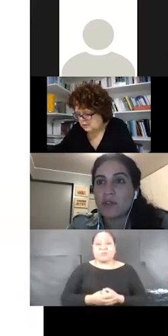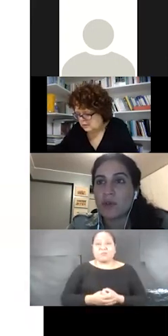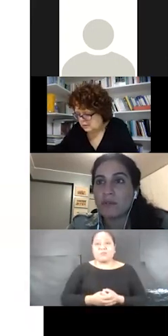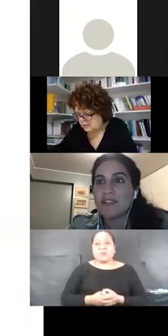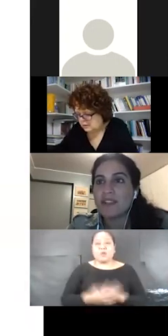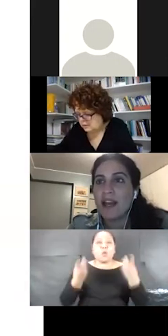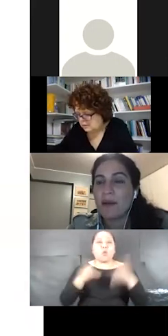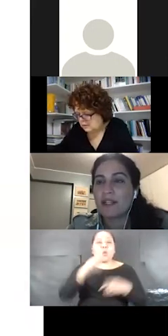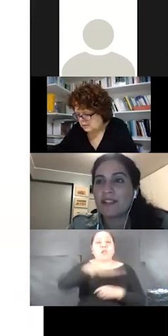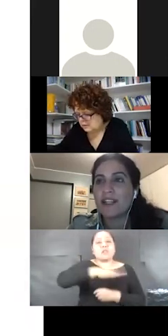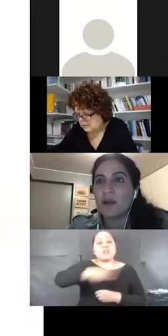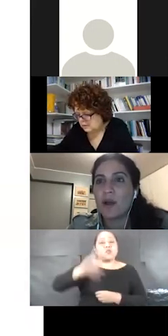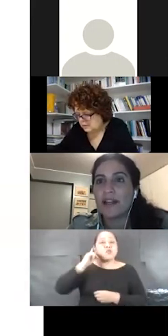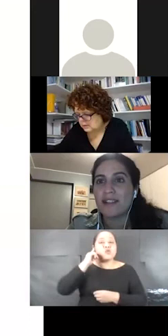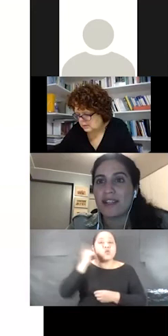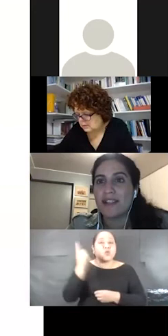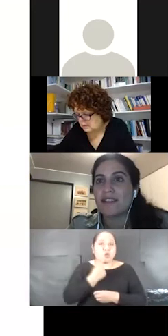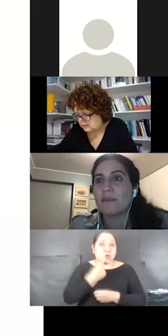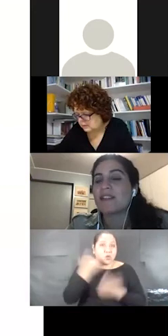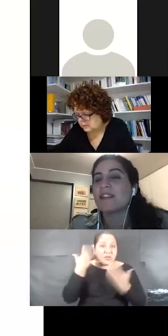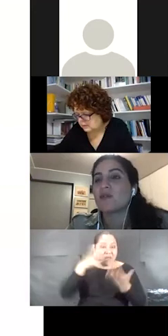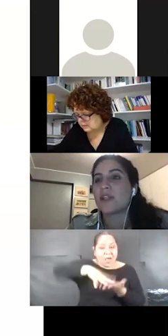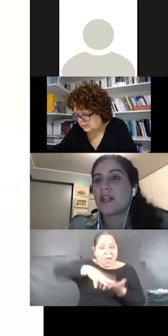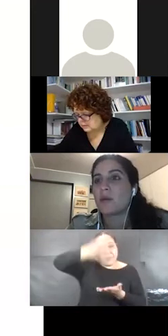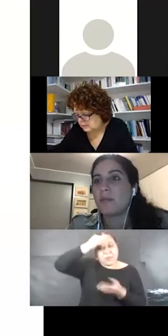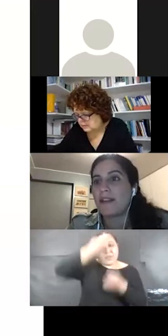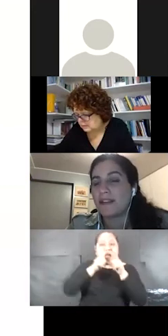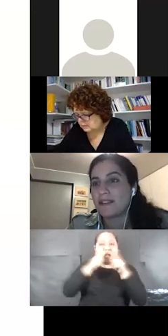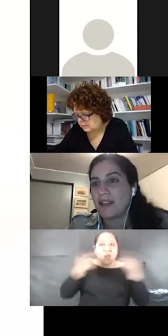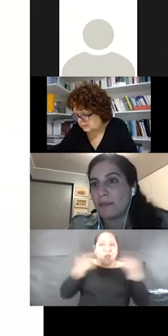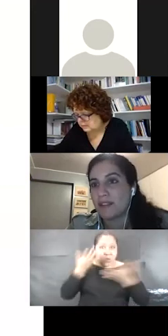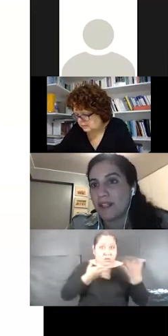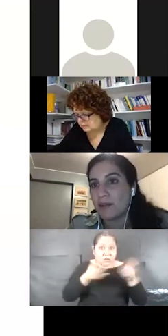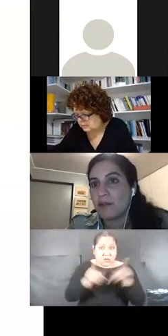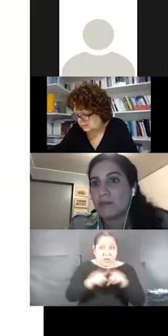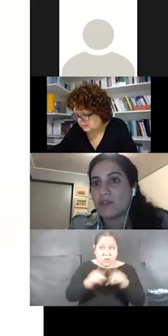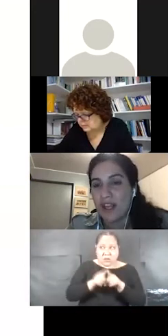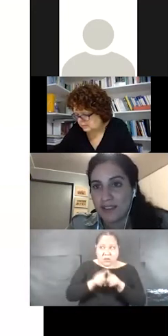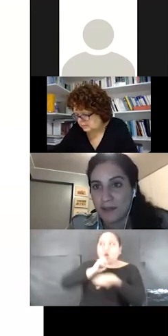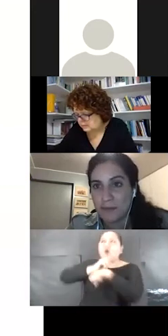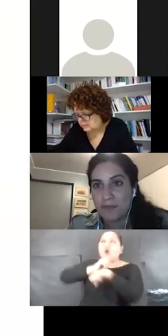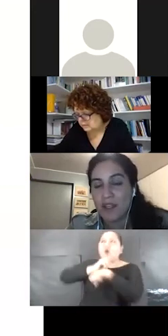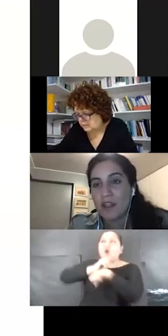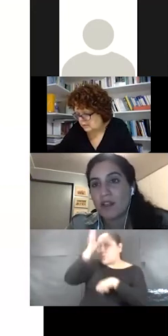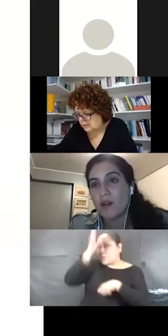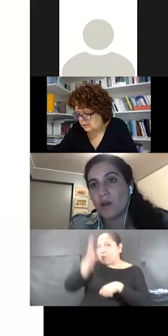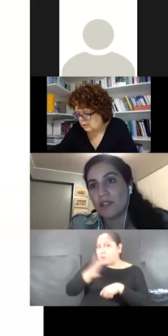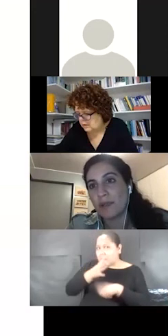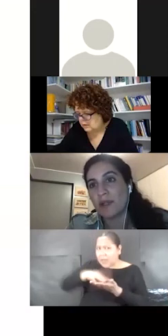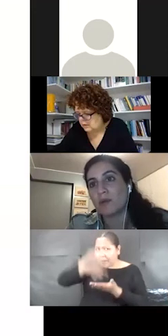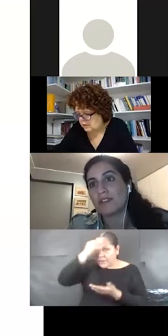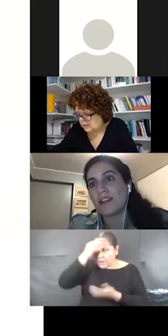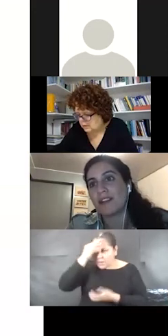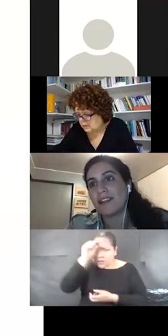niño sordo empieza a aprender el lenguaje de señas, ¿también se le sugiere a los padres aprenderlo? ¿Cómo se hace?